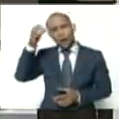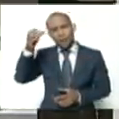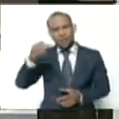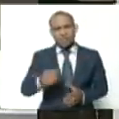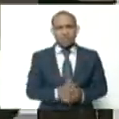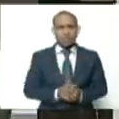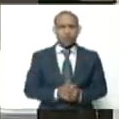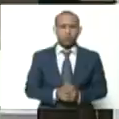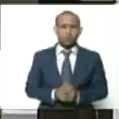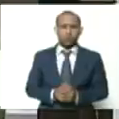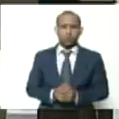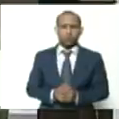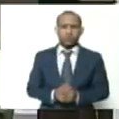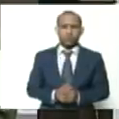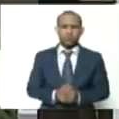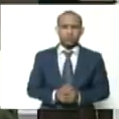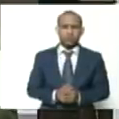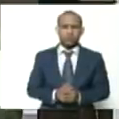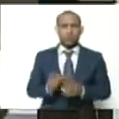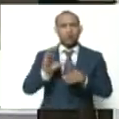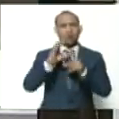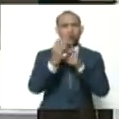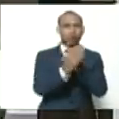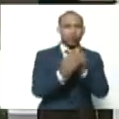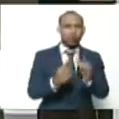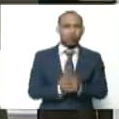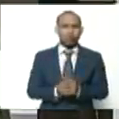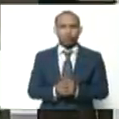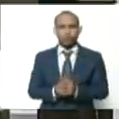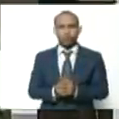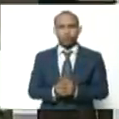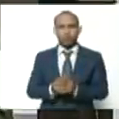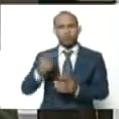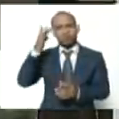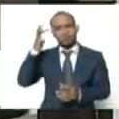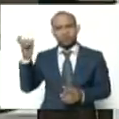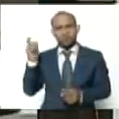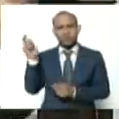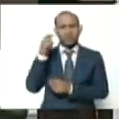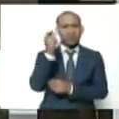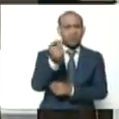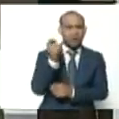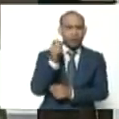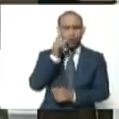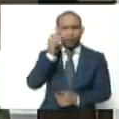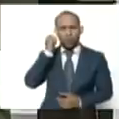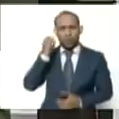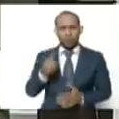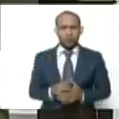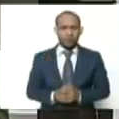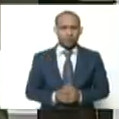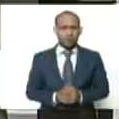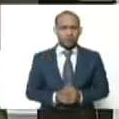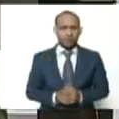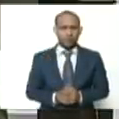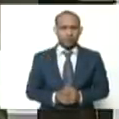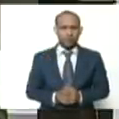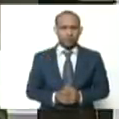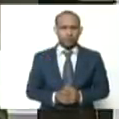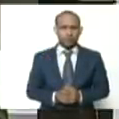campesinas. Consejo popular de gobierno de la cultura, de los intelectuales, de los pescadores, de las pescadoras.